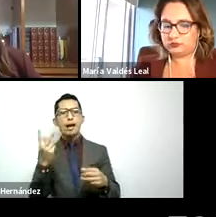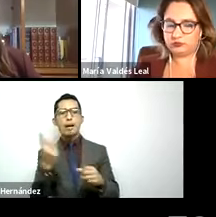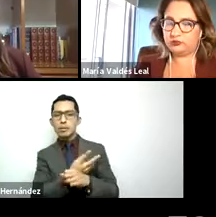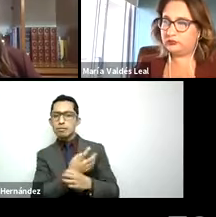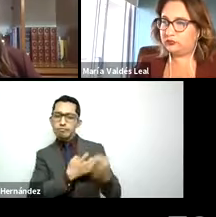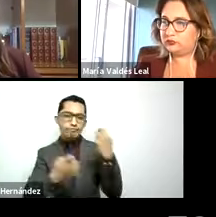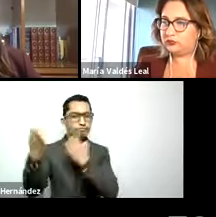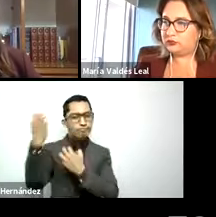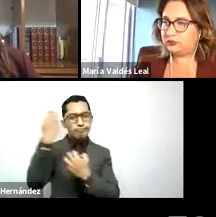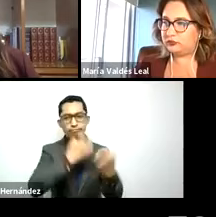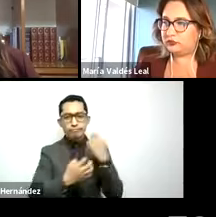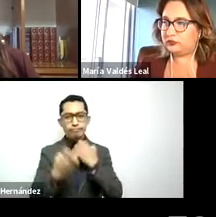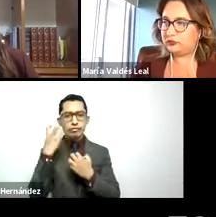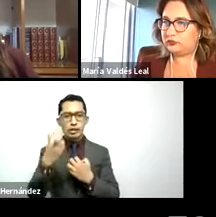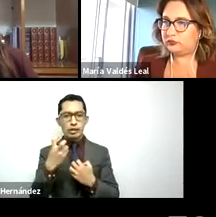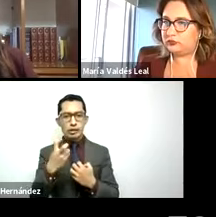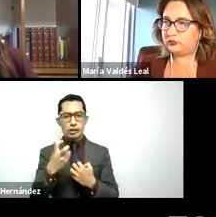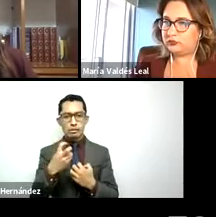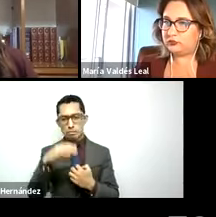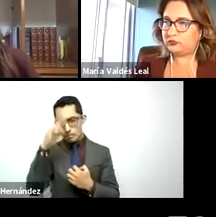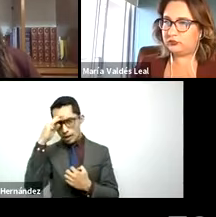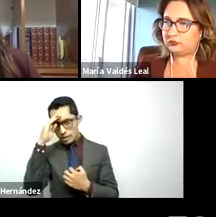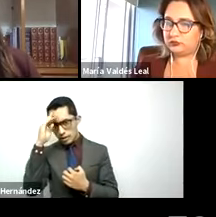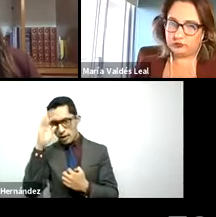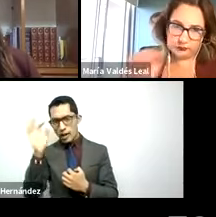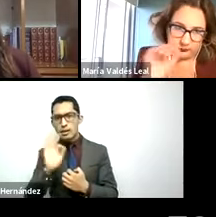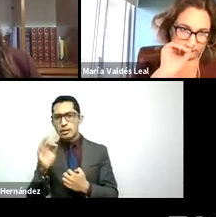trata, ojo, de generar asimetrías por